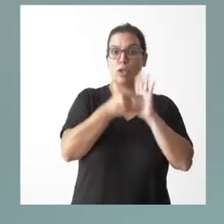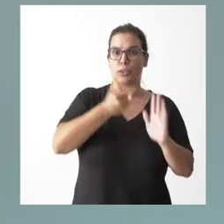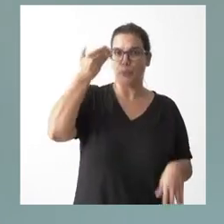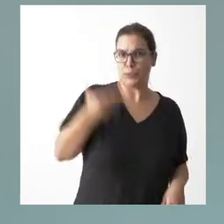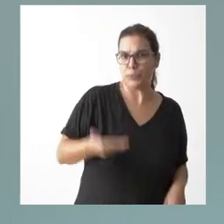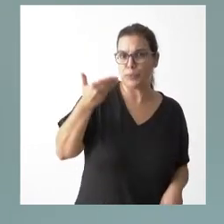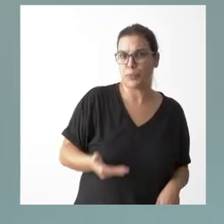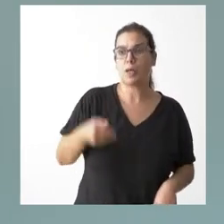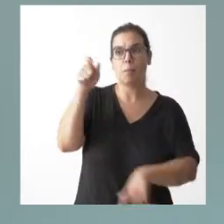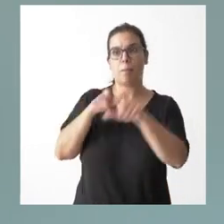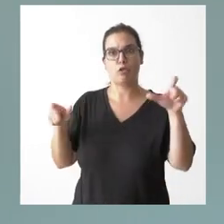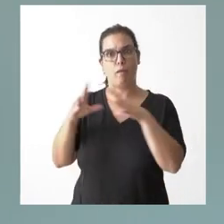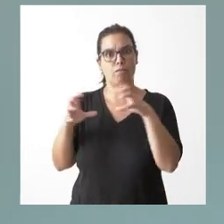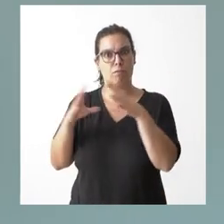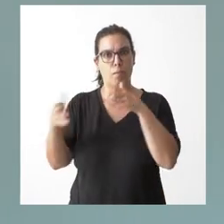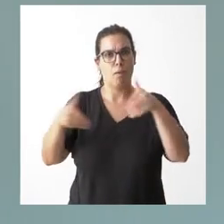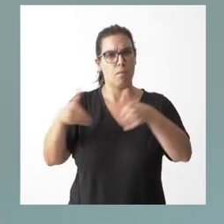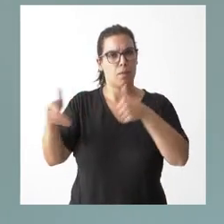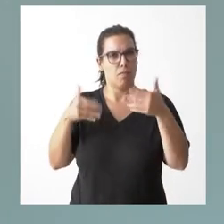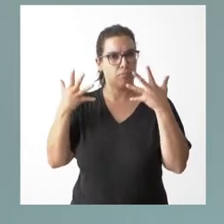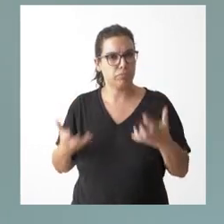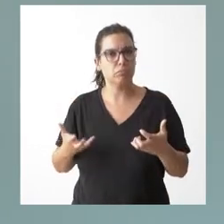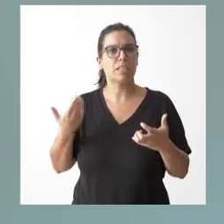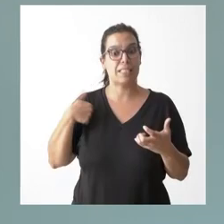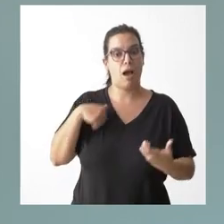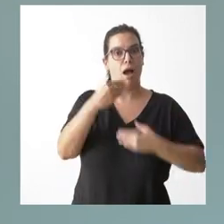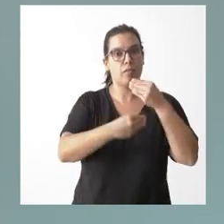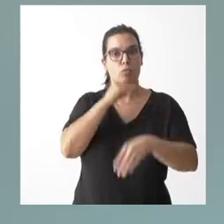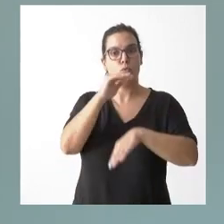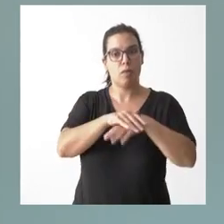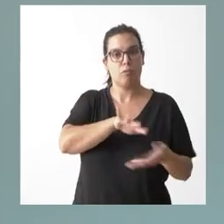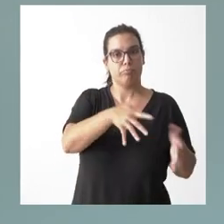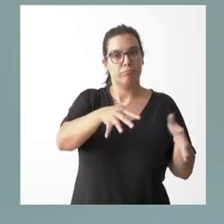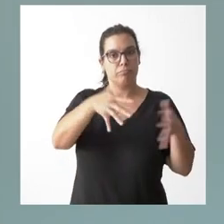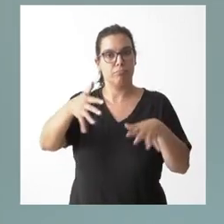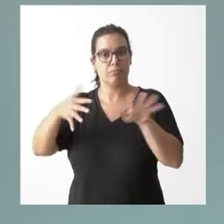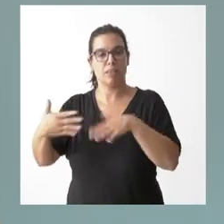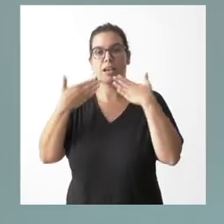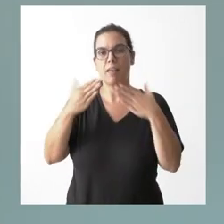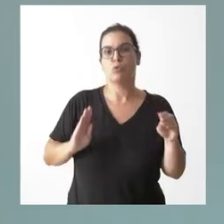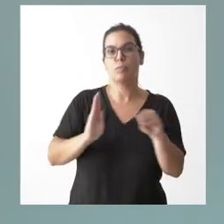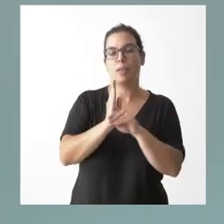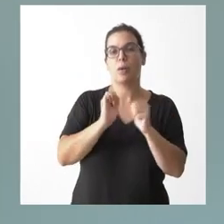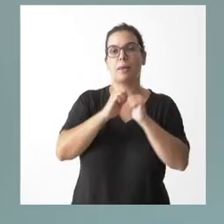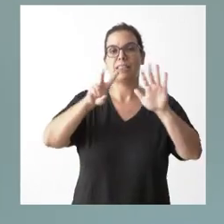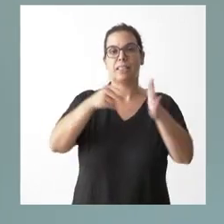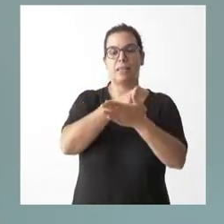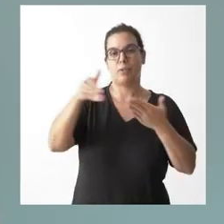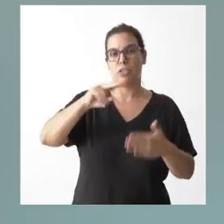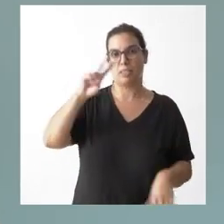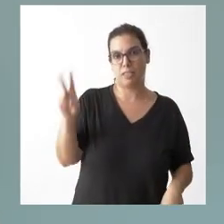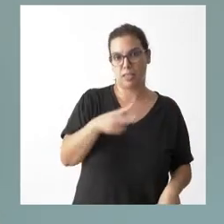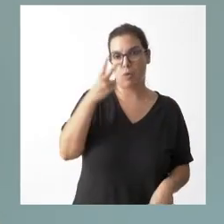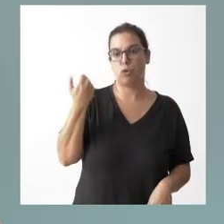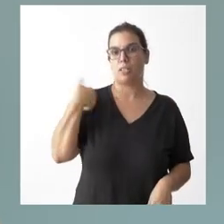una gran acogida por parte de las familias, que ya se está realizando, ya se está materializando con esta subvención de cerca de 27 millones de euros que